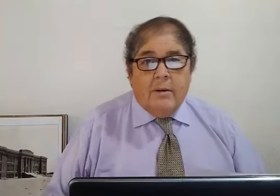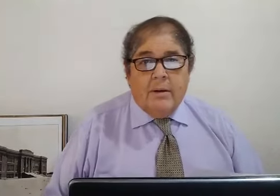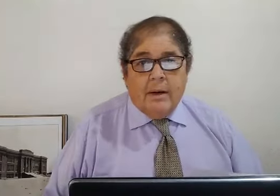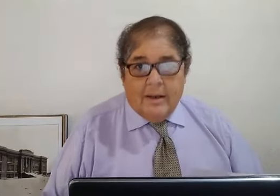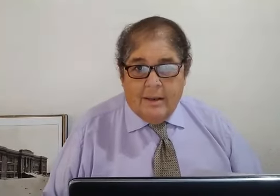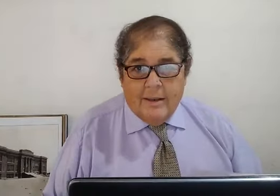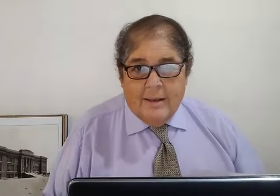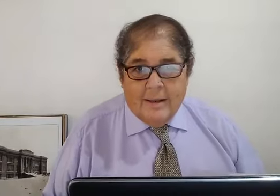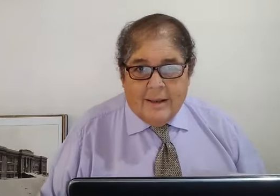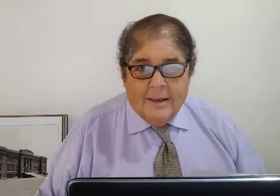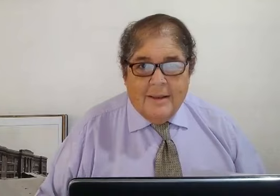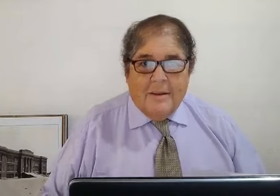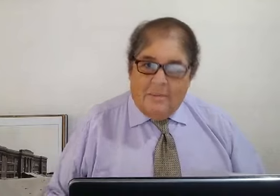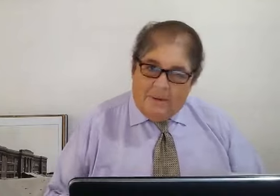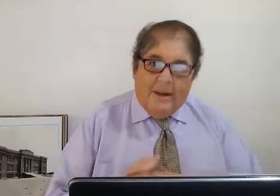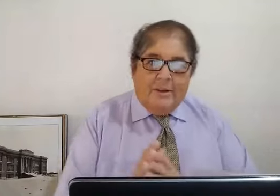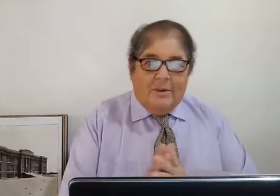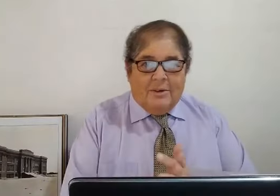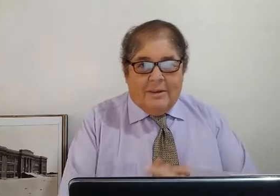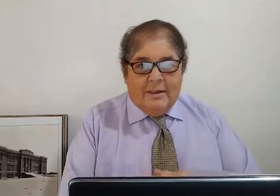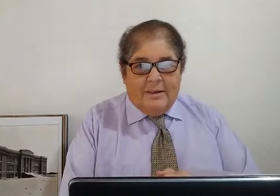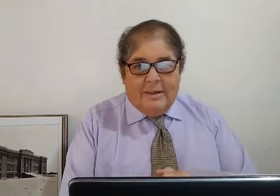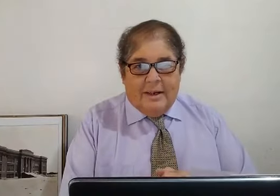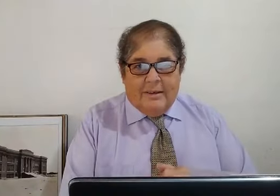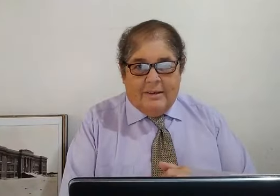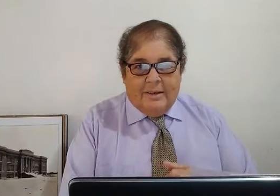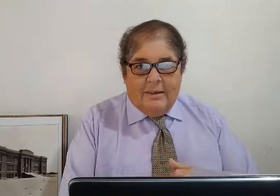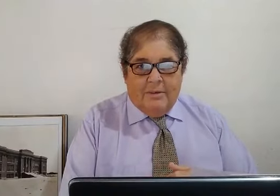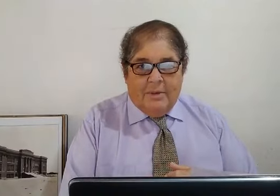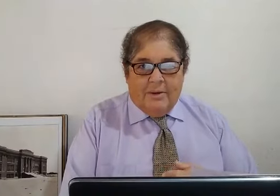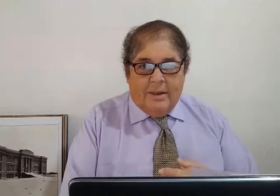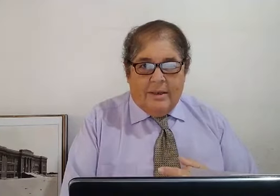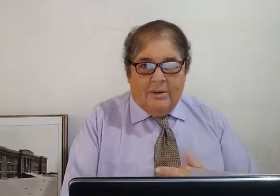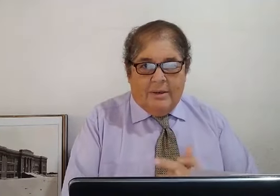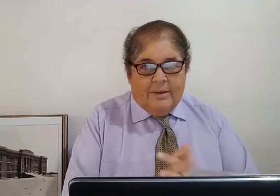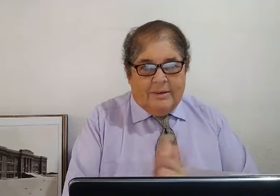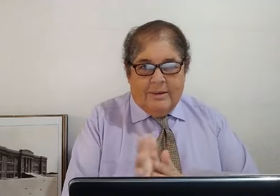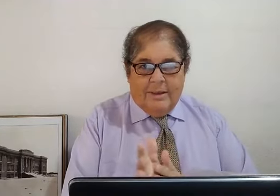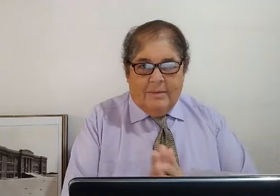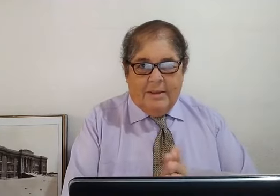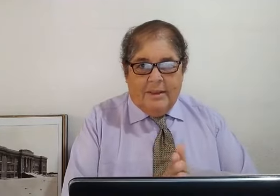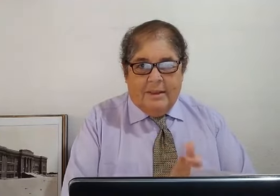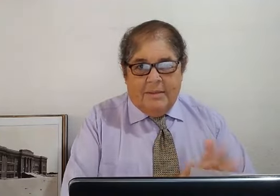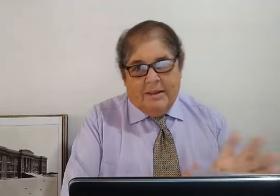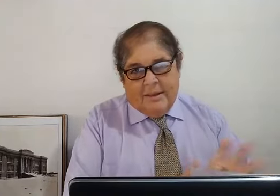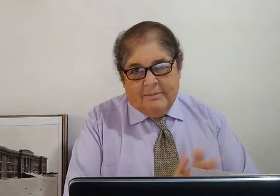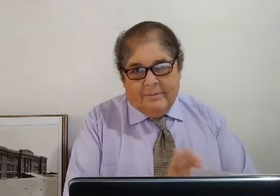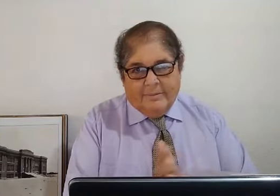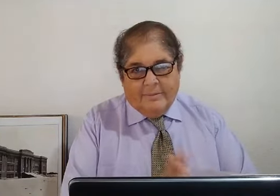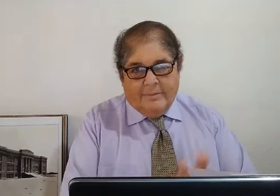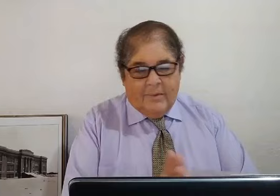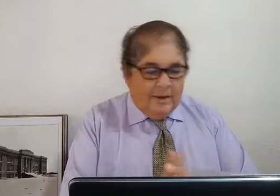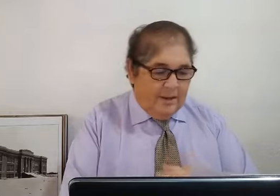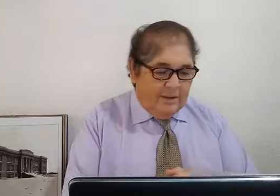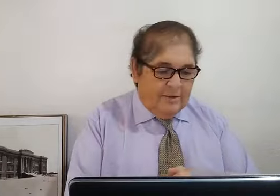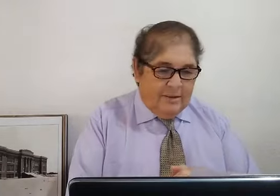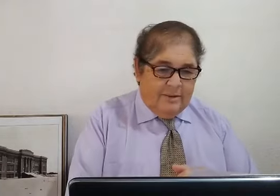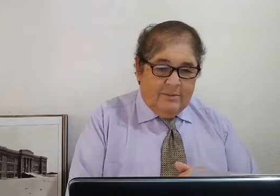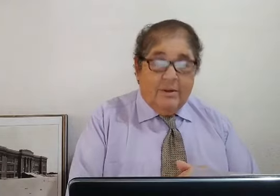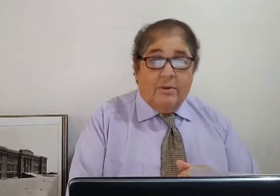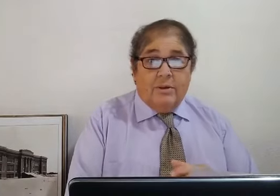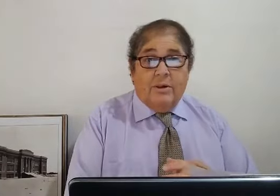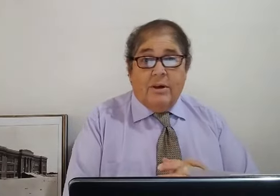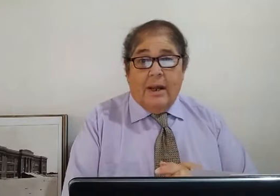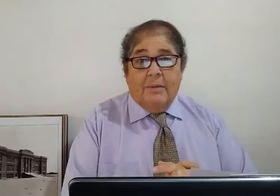con... Fieles los Cortés, dice la licenciada Norma Yolanda Cortés, evidentemente, es